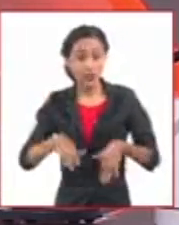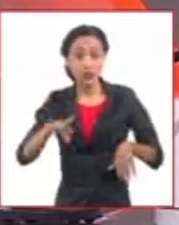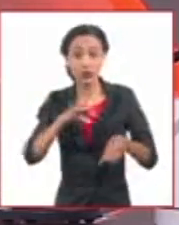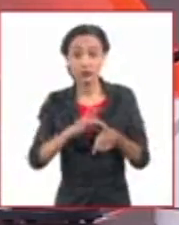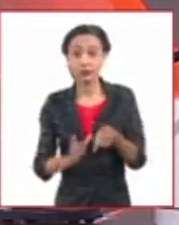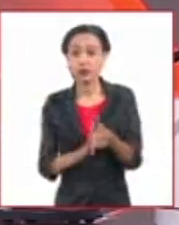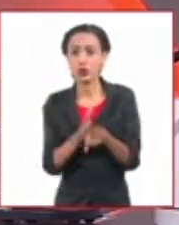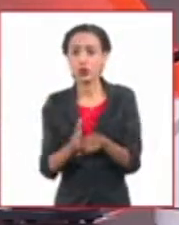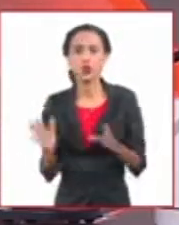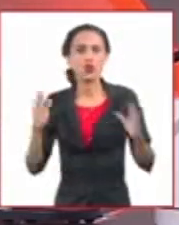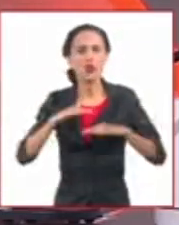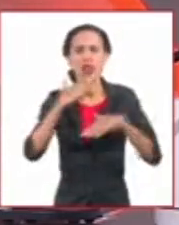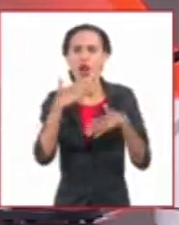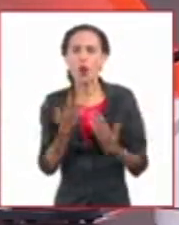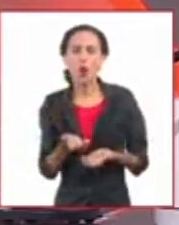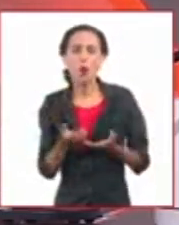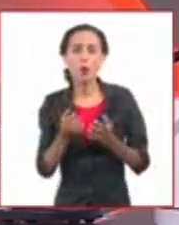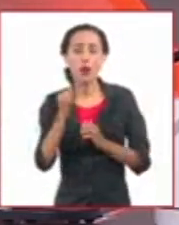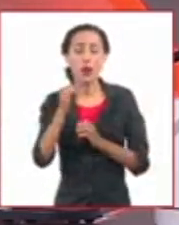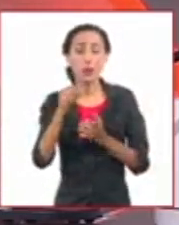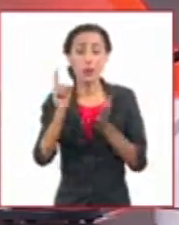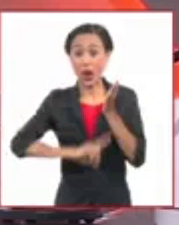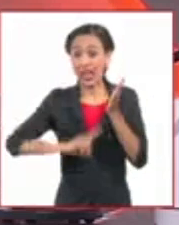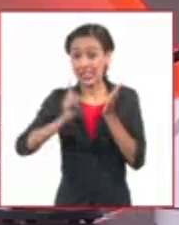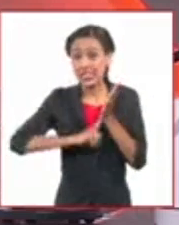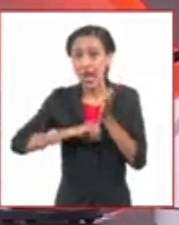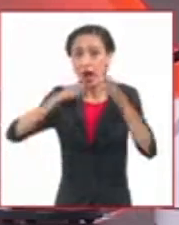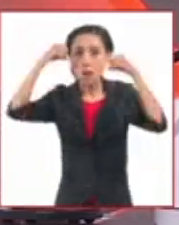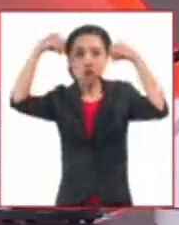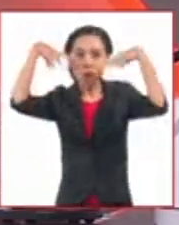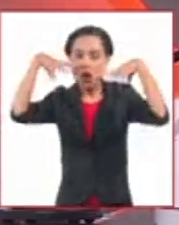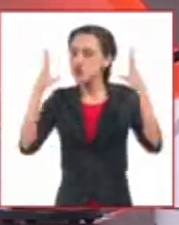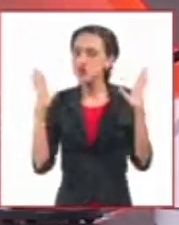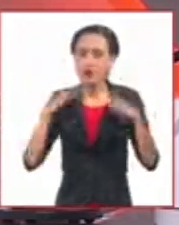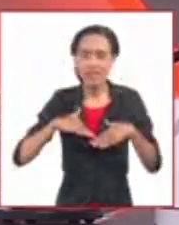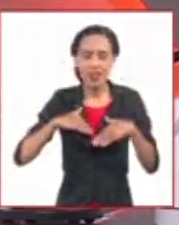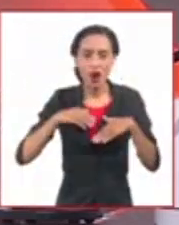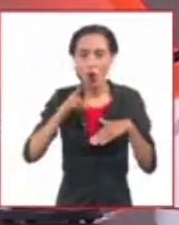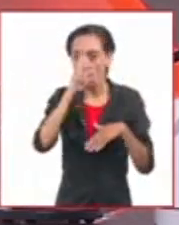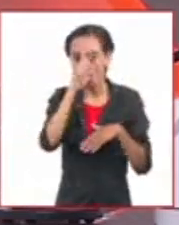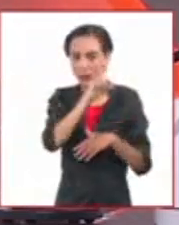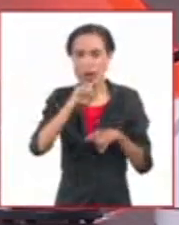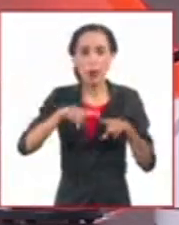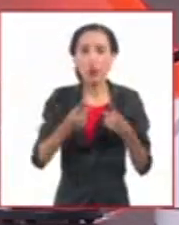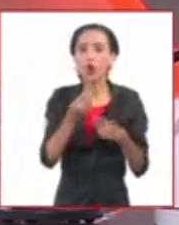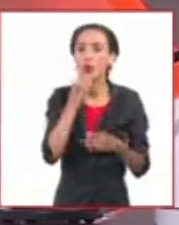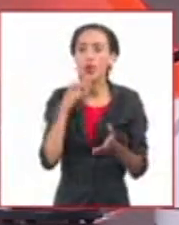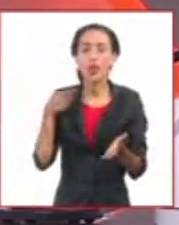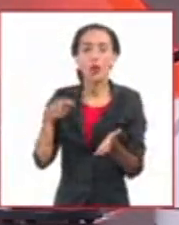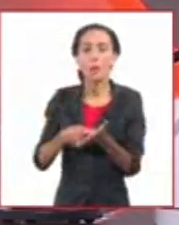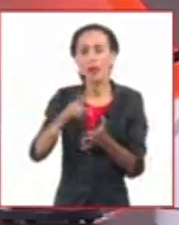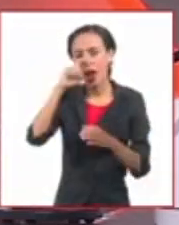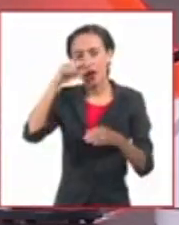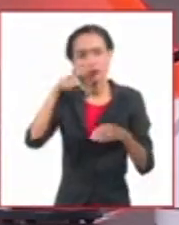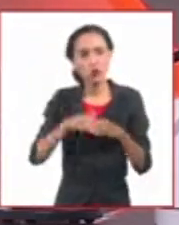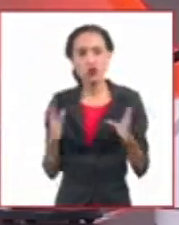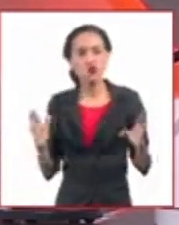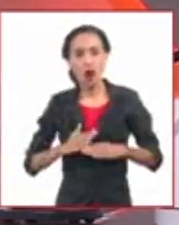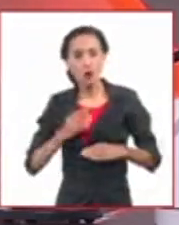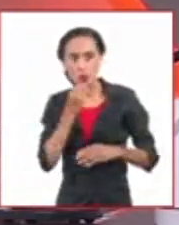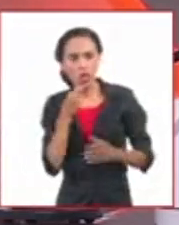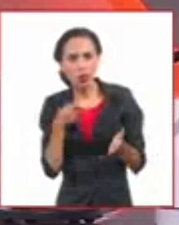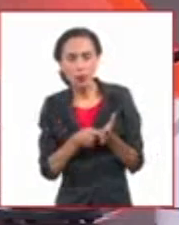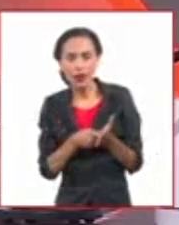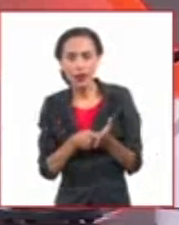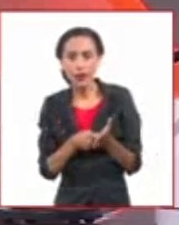plantas de luz de los hospitales esto es real no había energía eléctrica en los hospitales porque no les permitían comprar combustible eso es real pero la pregunta